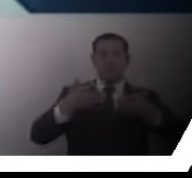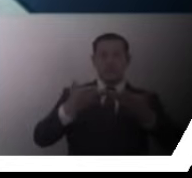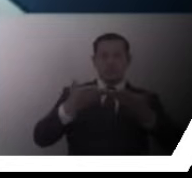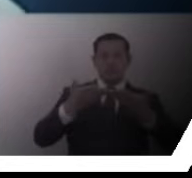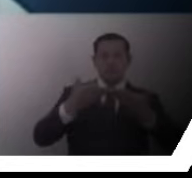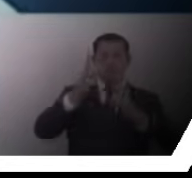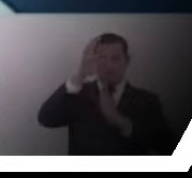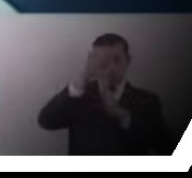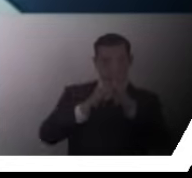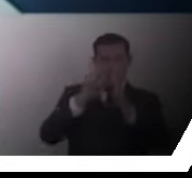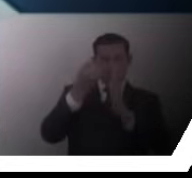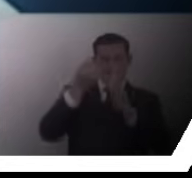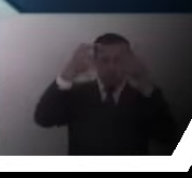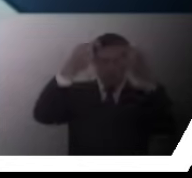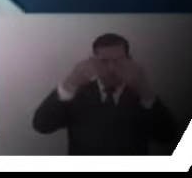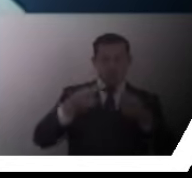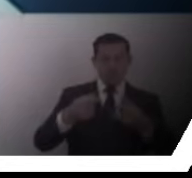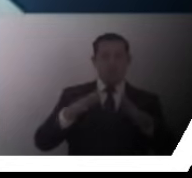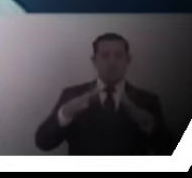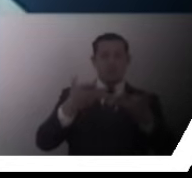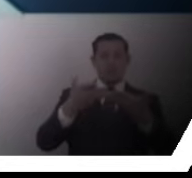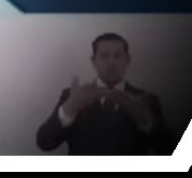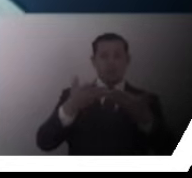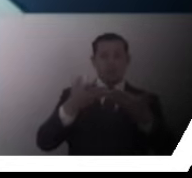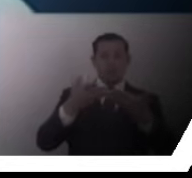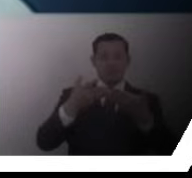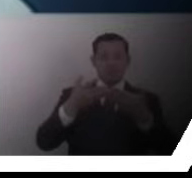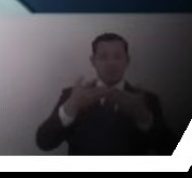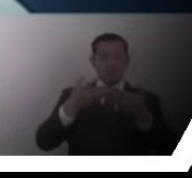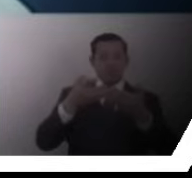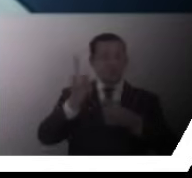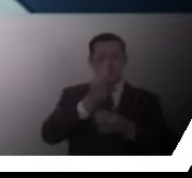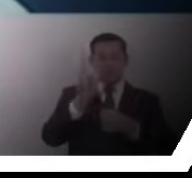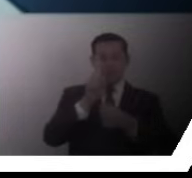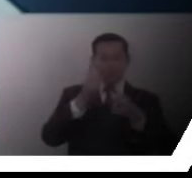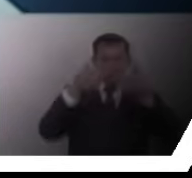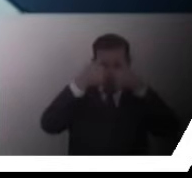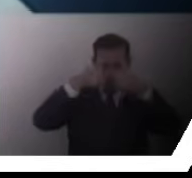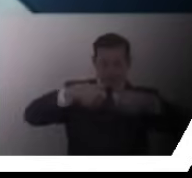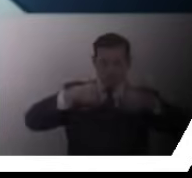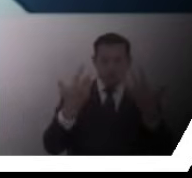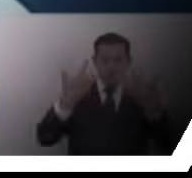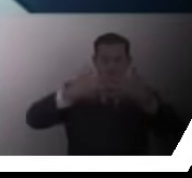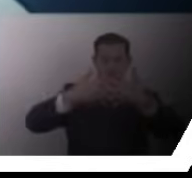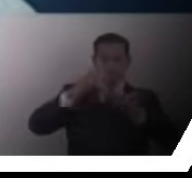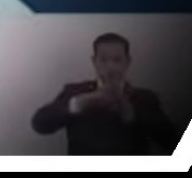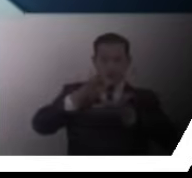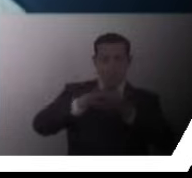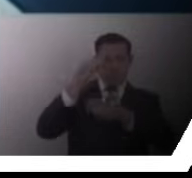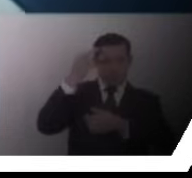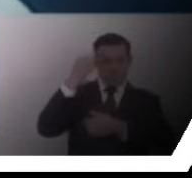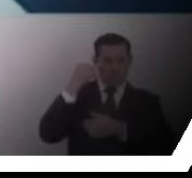Es reducir ese presupuesto ostentoso que no va de acuerdo con el